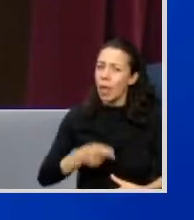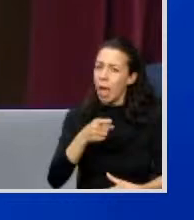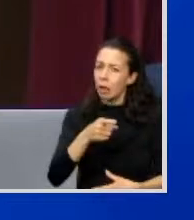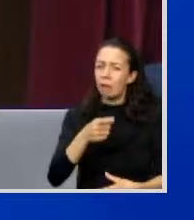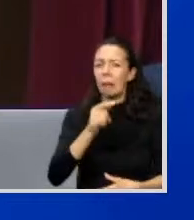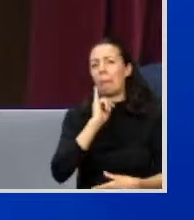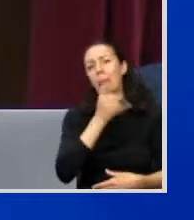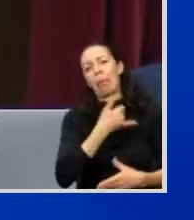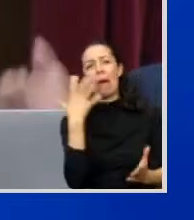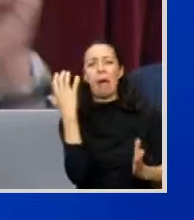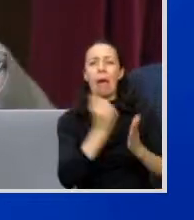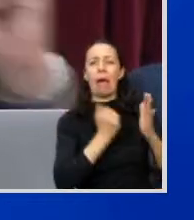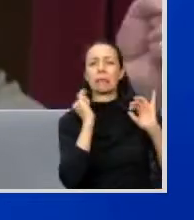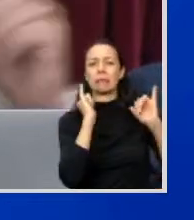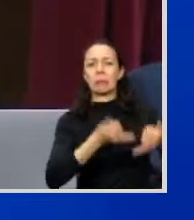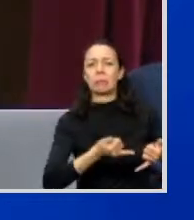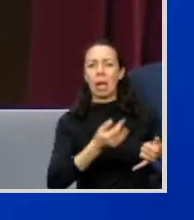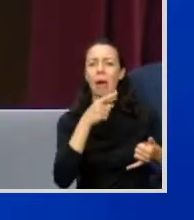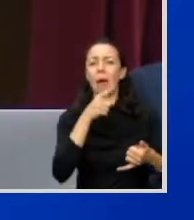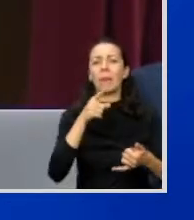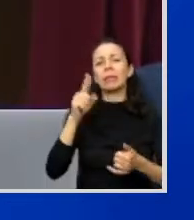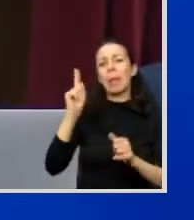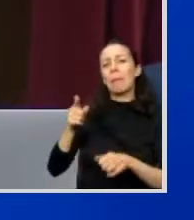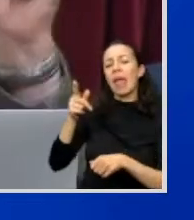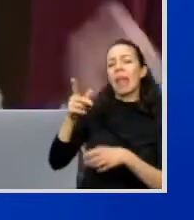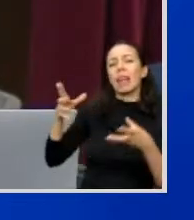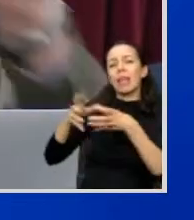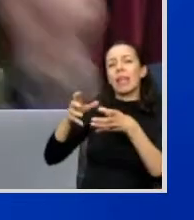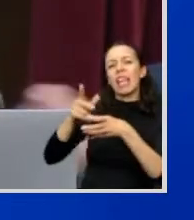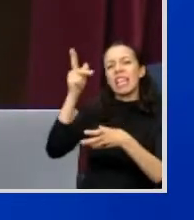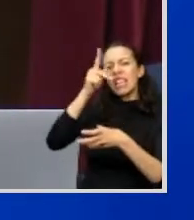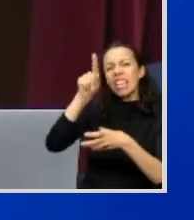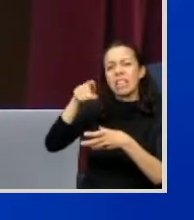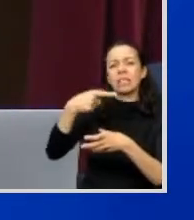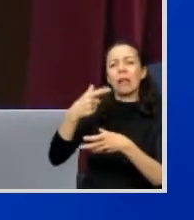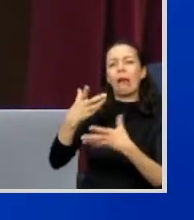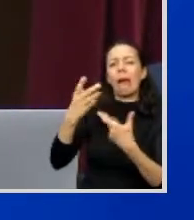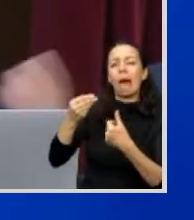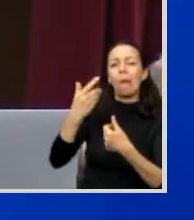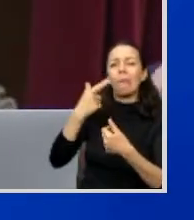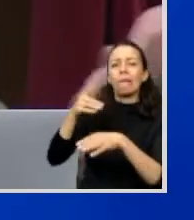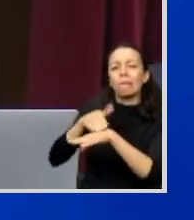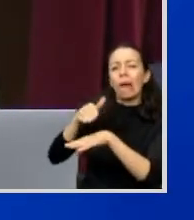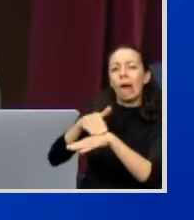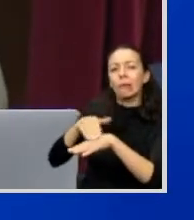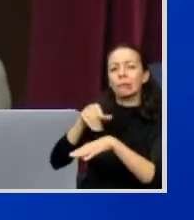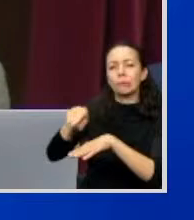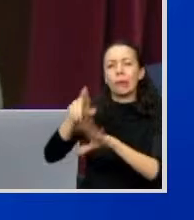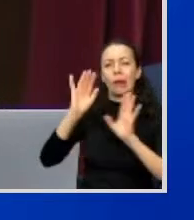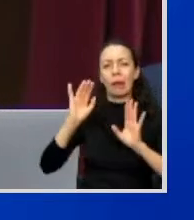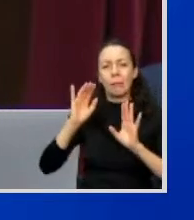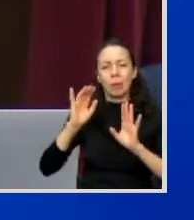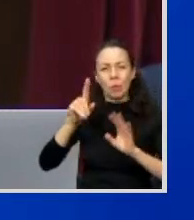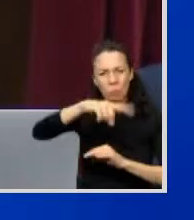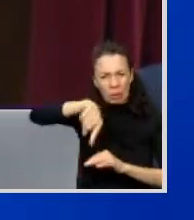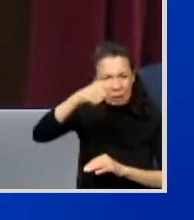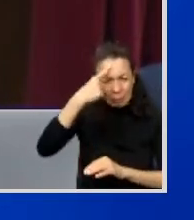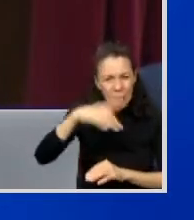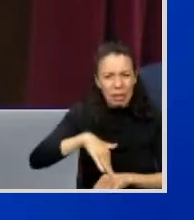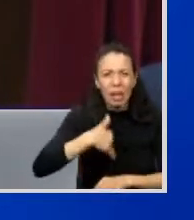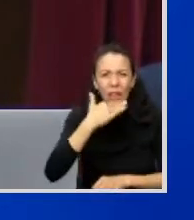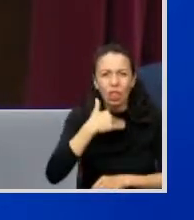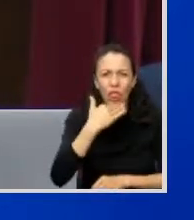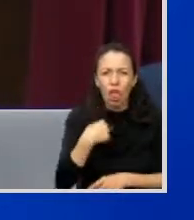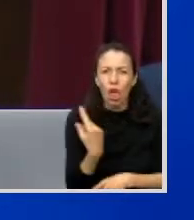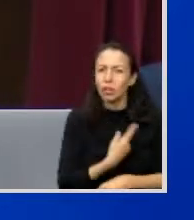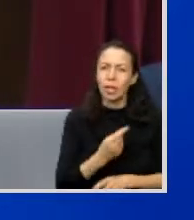ningún obstáculo, ni lo que usted plantea, no va a ser absolutamente nada, sino todo lo contrario. Creo que la experiencia que tiene él,